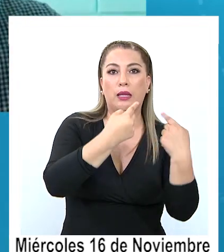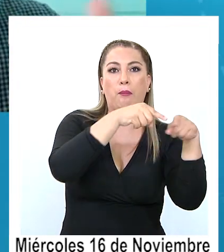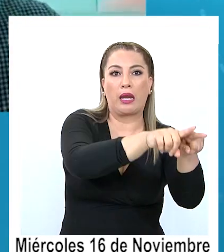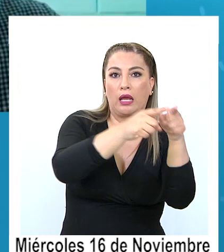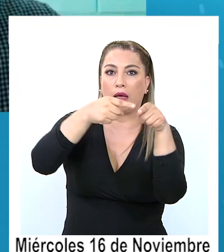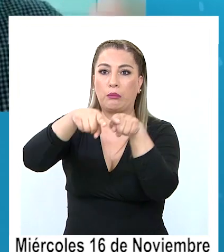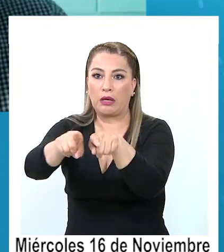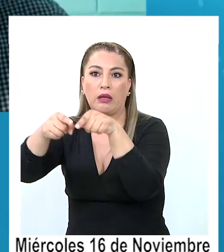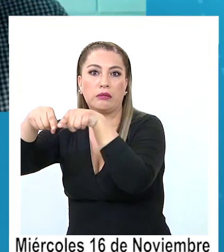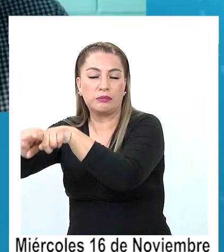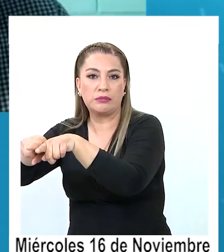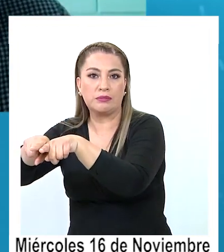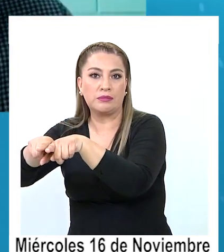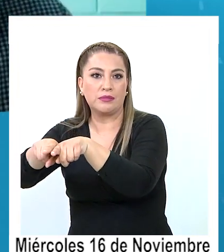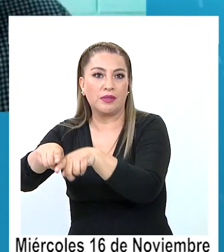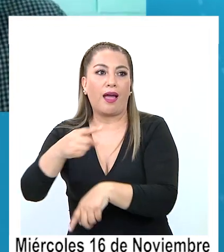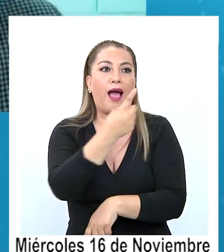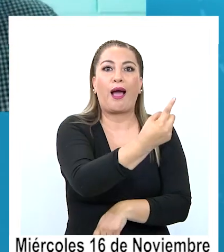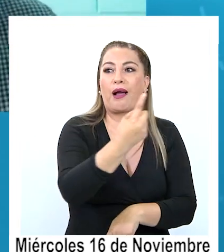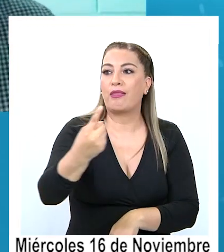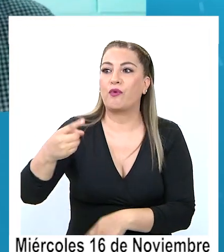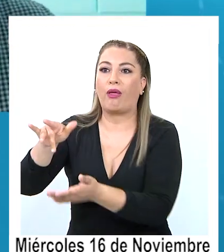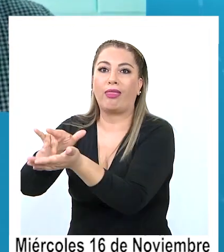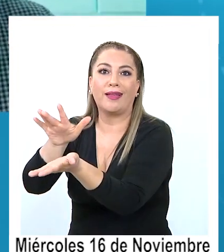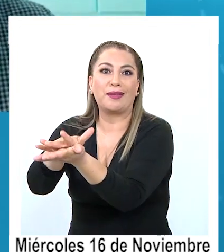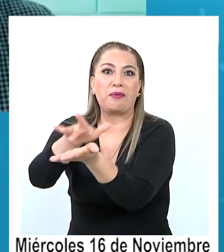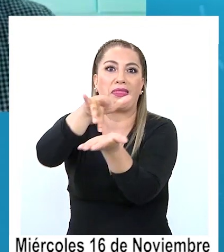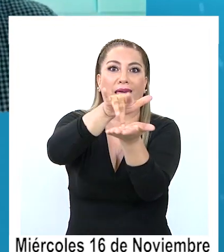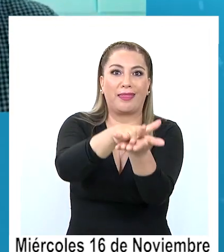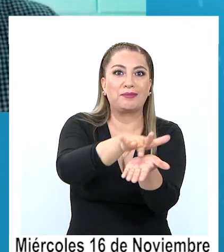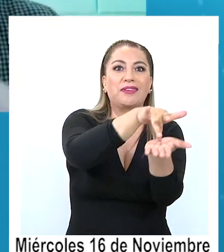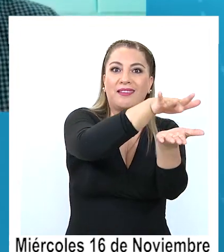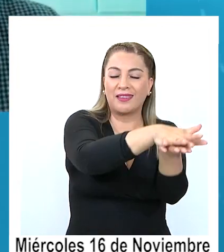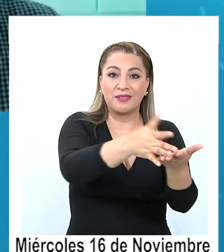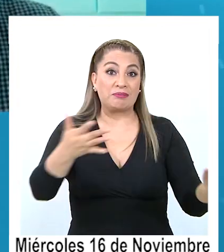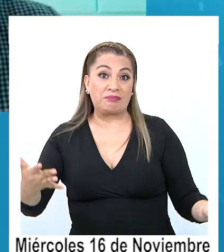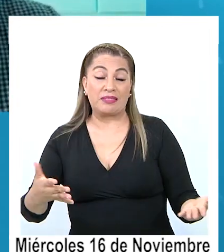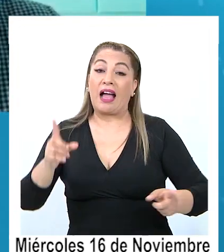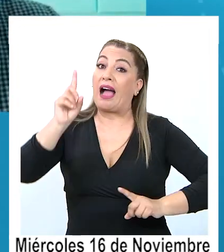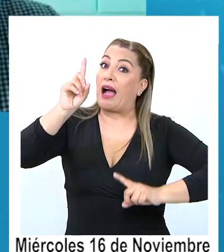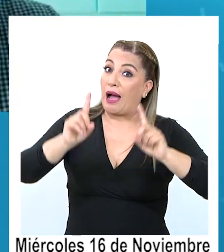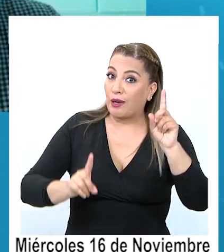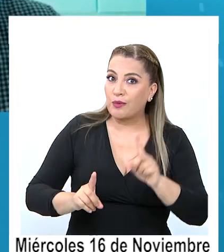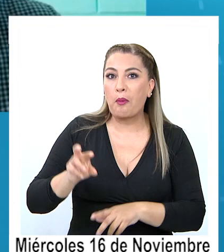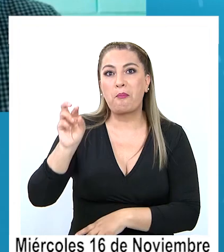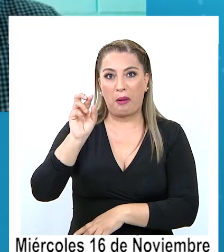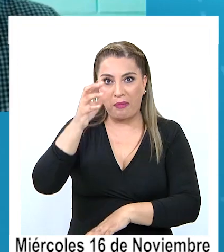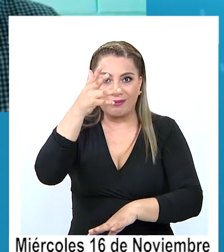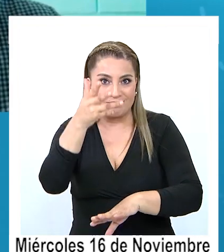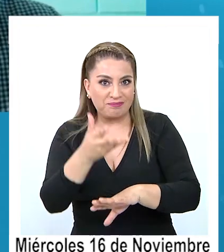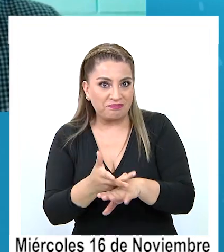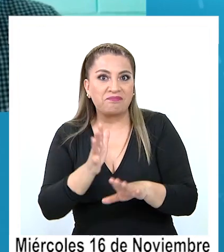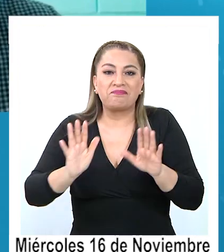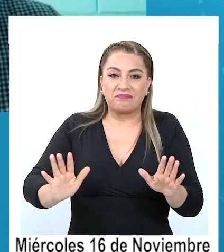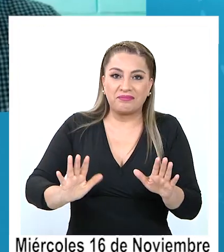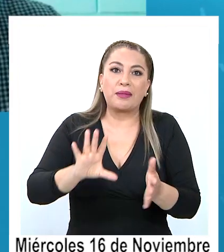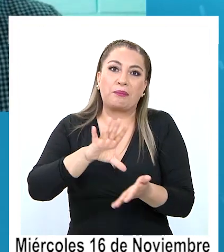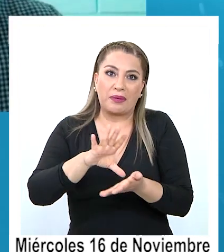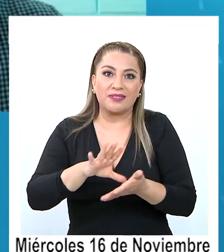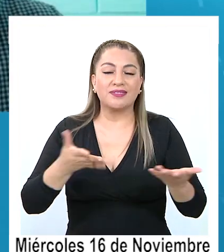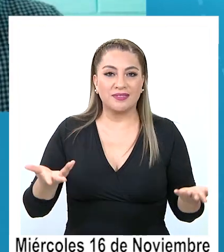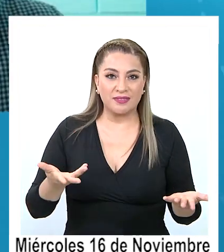parejas y a todas les da deuda, digamos, desgraciadamente, ¿cierto? Sabemos de casos bien dramáticos en nuestro